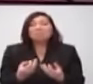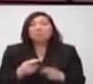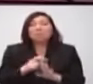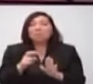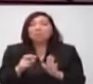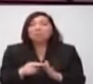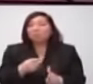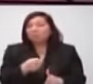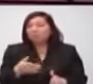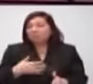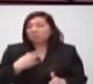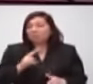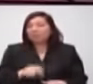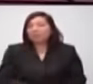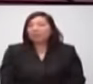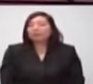proyectos que ustedes pueden ver.